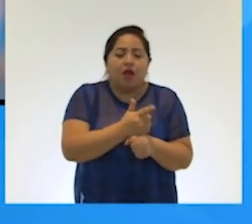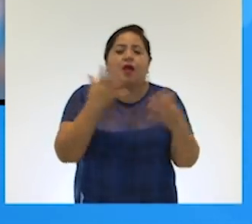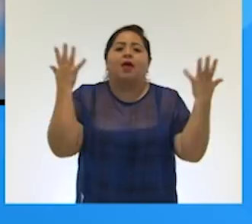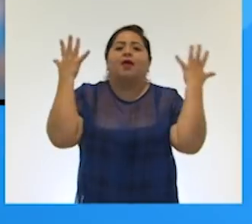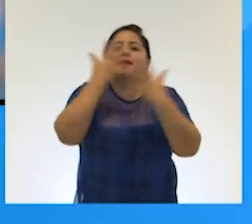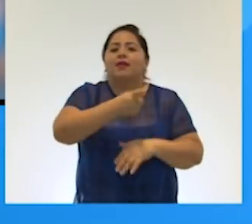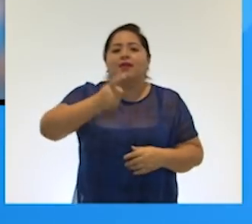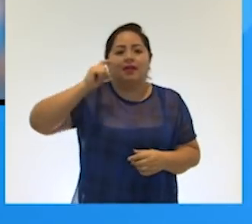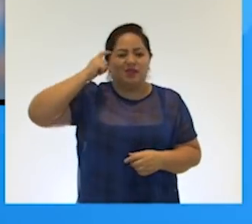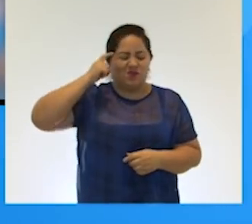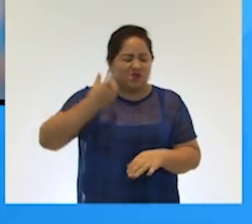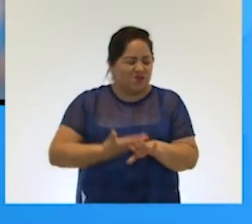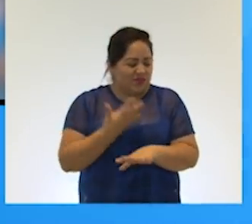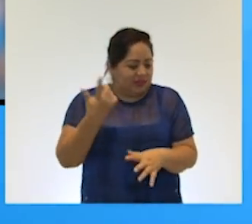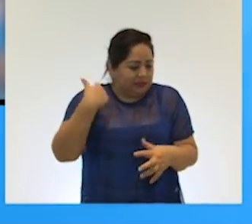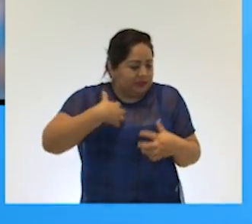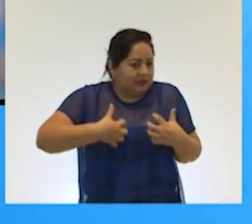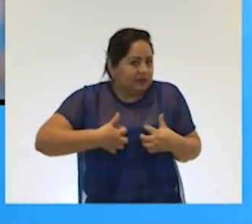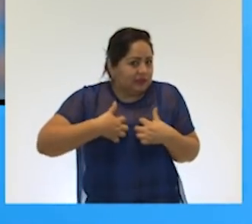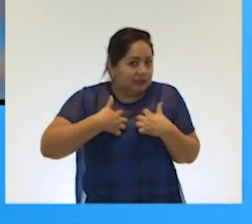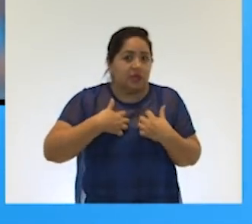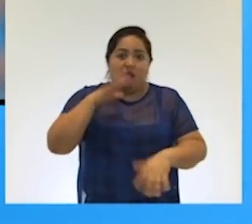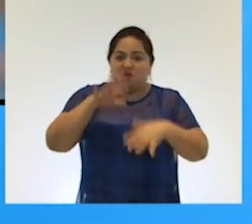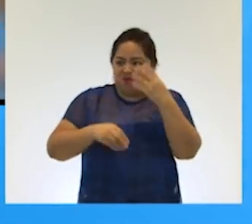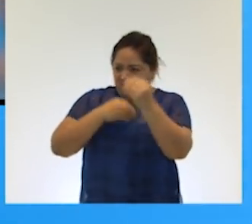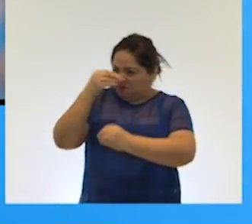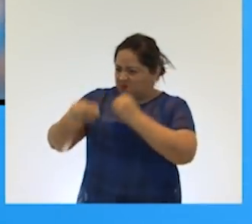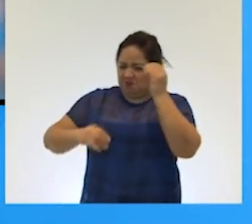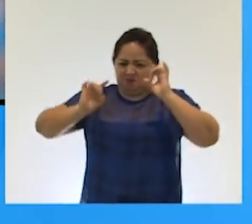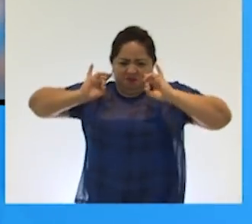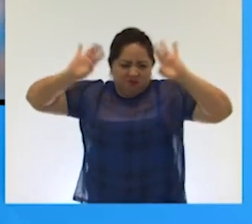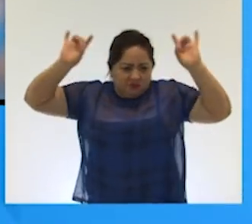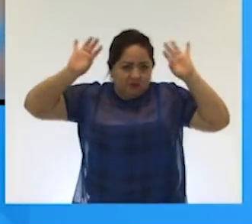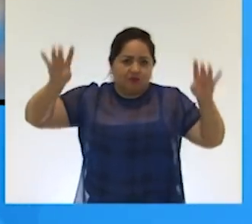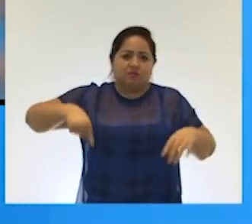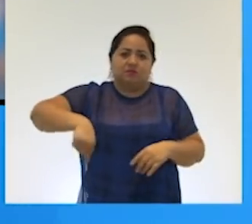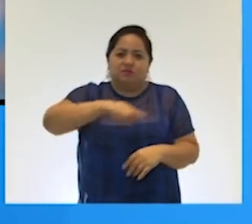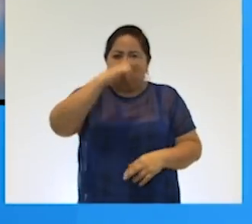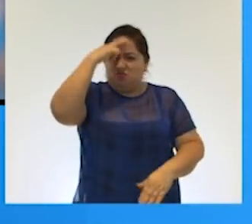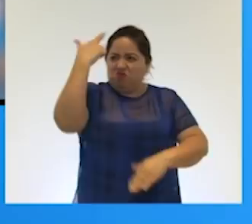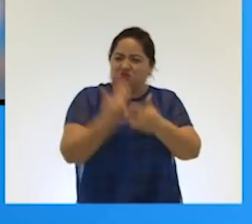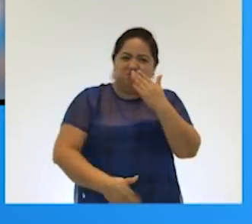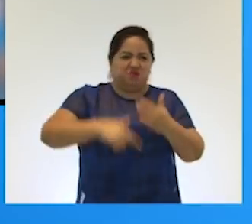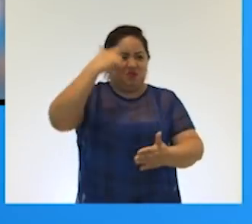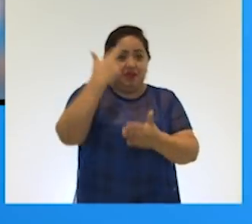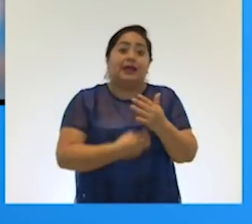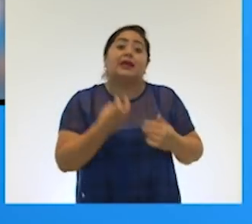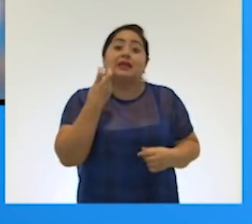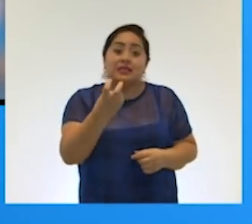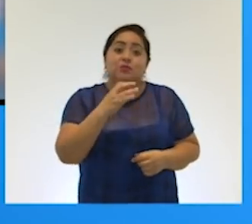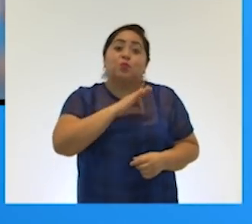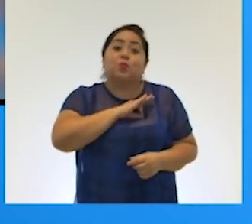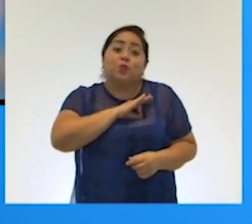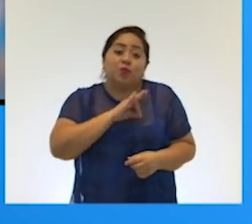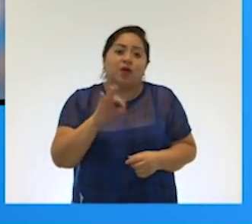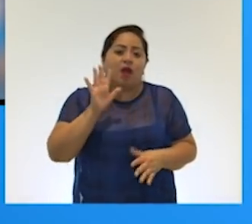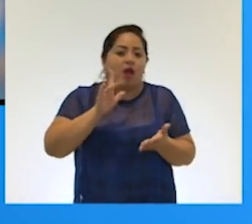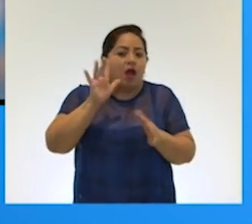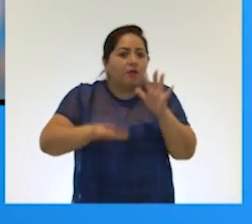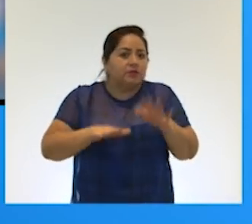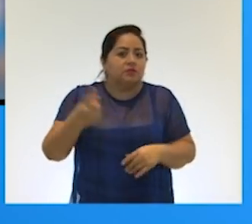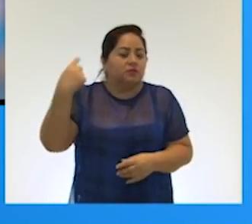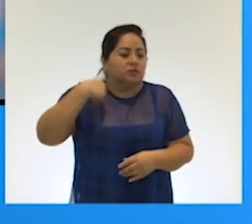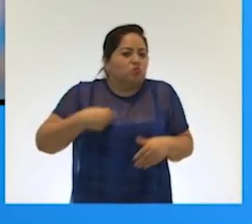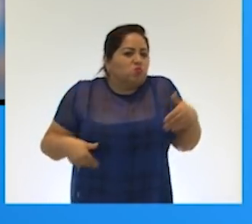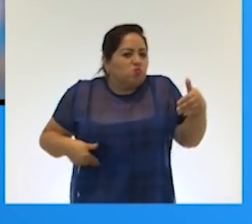cuenta de que estamos muy irritables. Discutimos por todo y somos groseros con todo el mundo. Eso puede ser una señal de que hay algo que nos